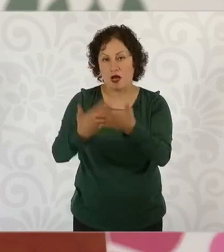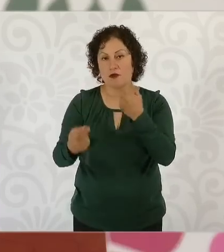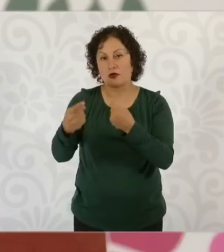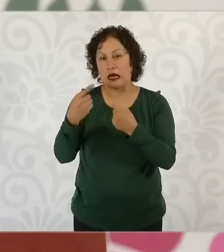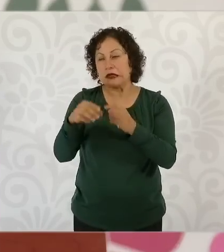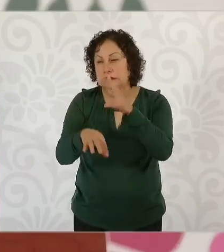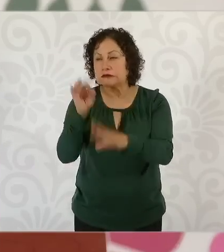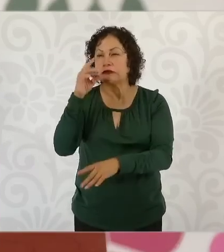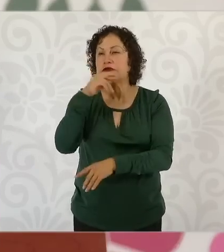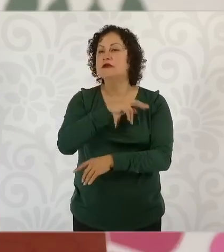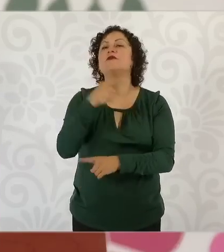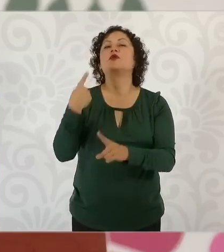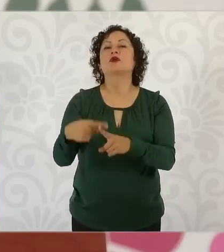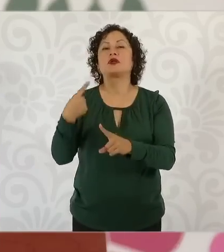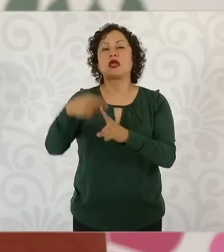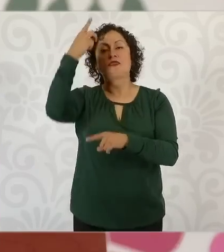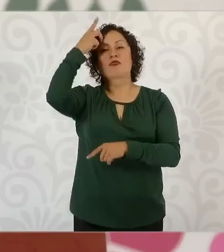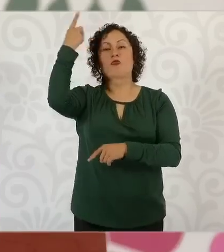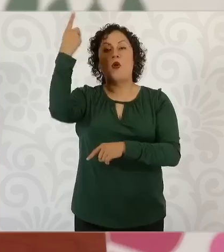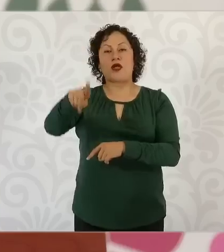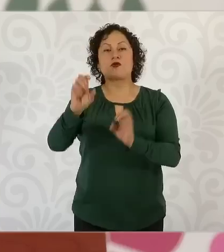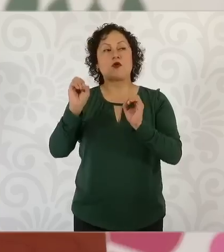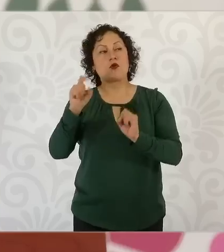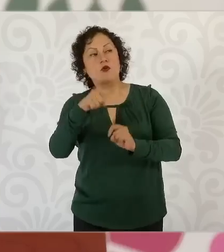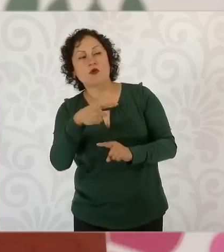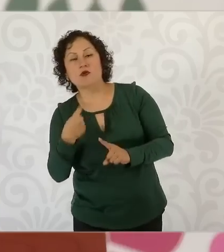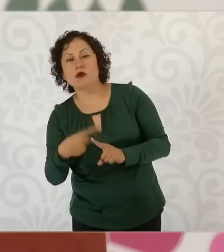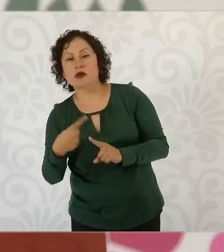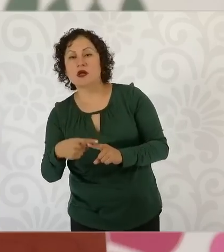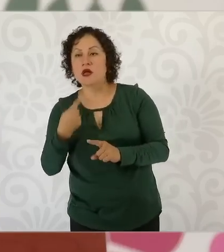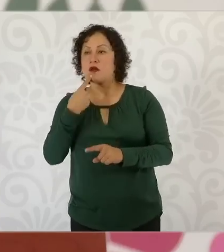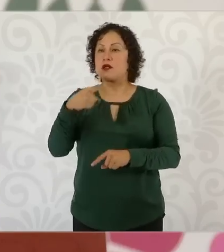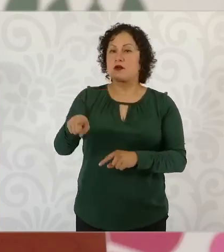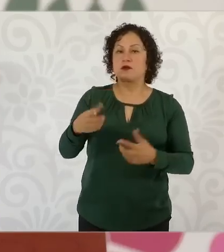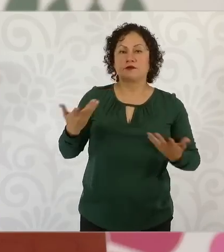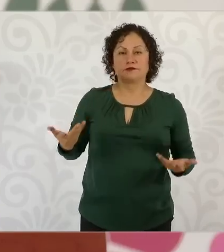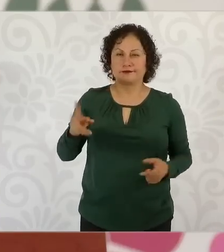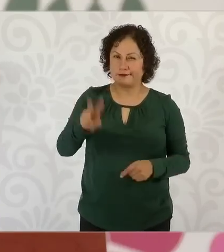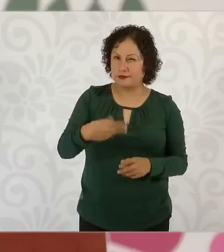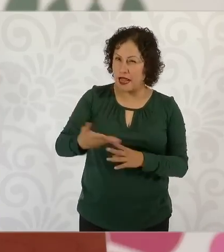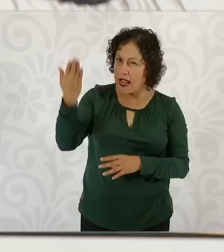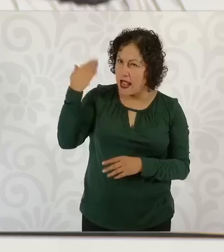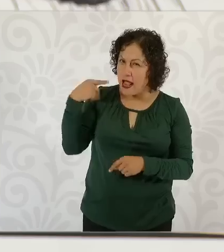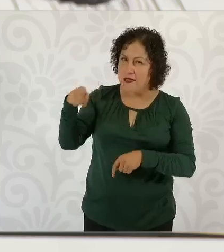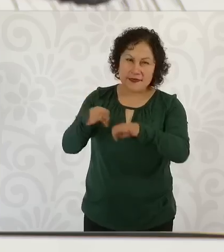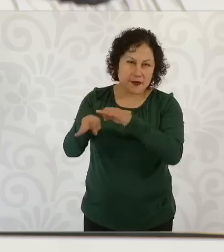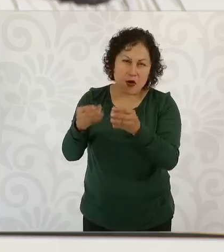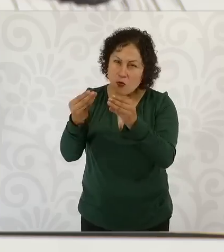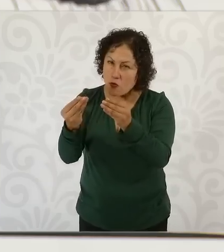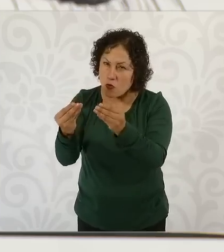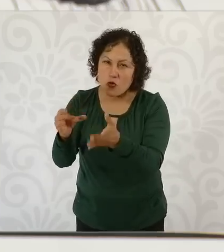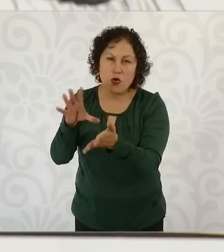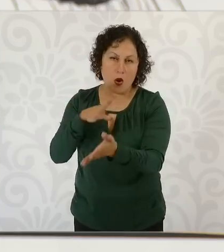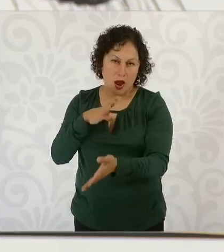de la persona que decía que había sido despojada. Entonces hizo mucho trabajo y este caso, pues,